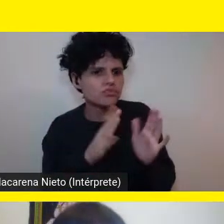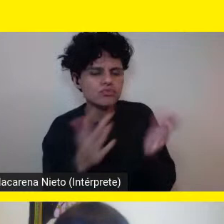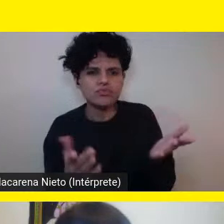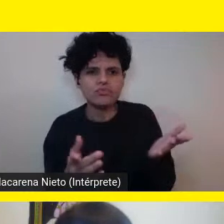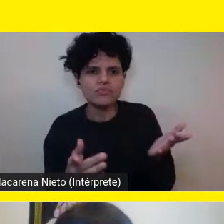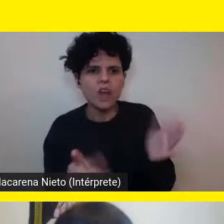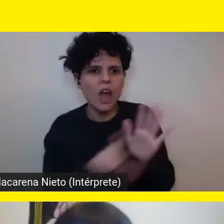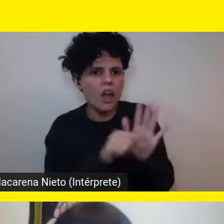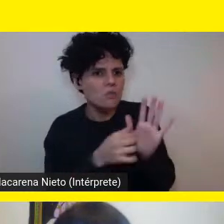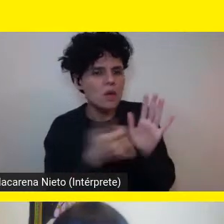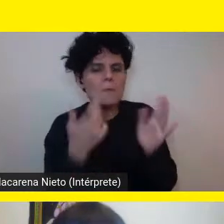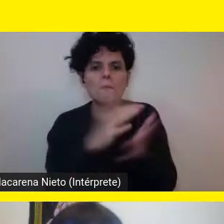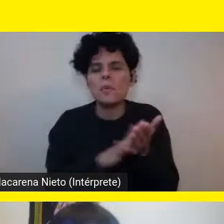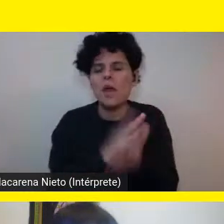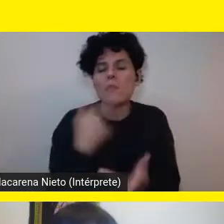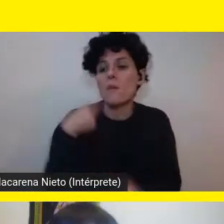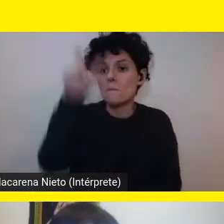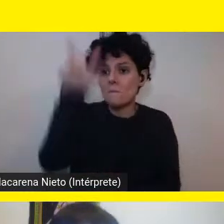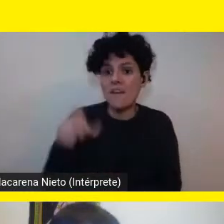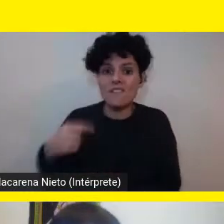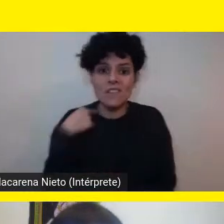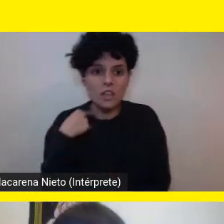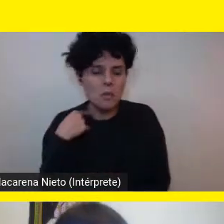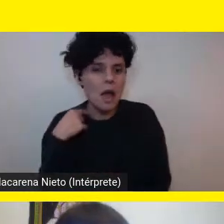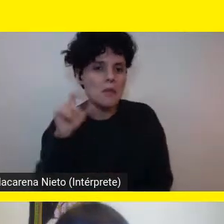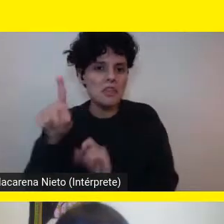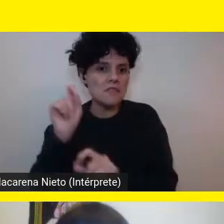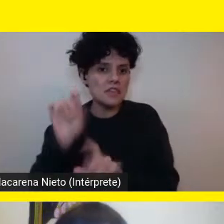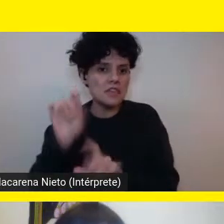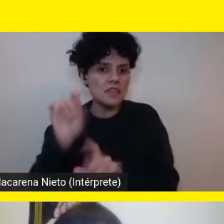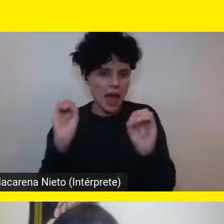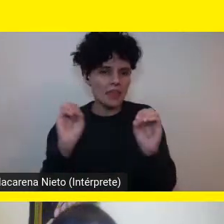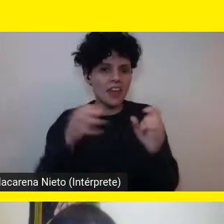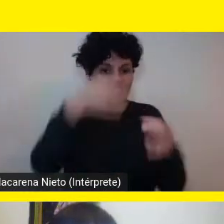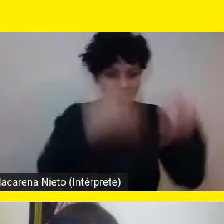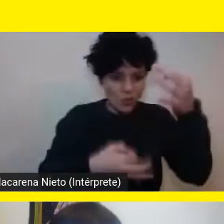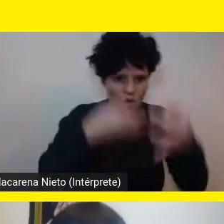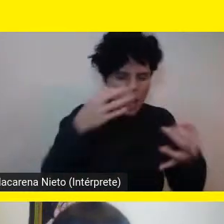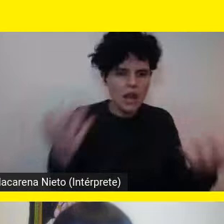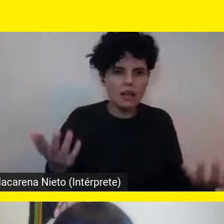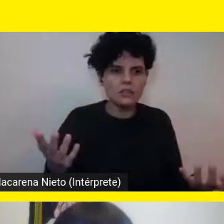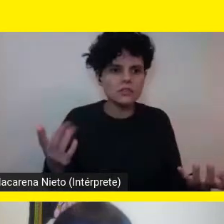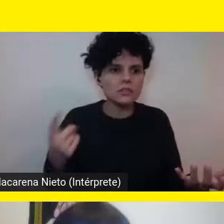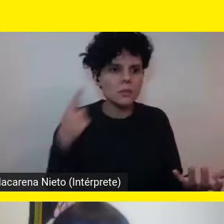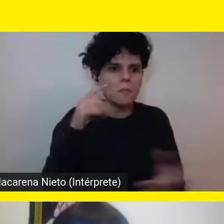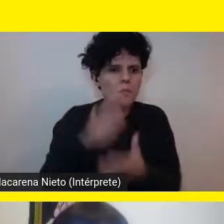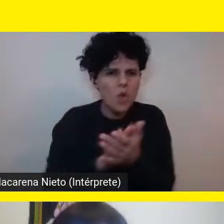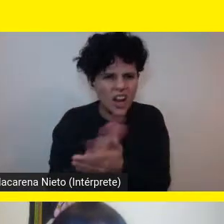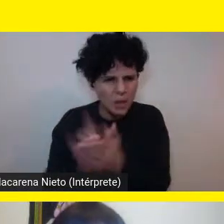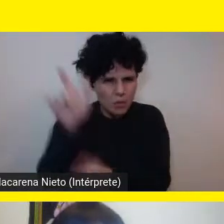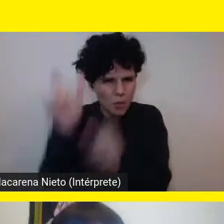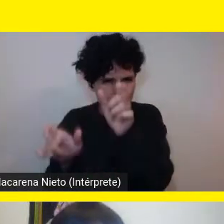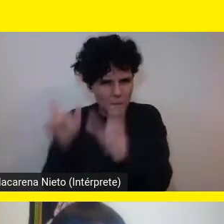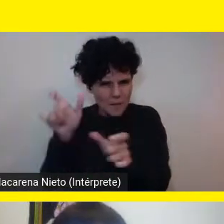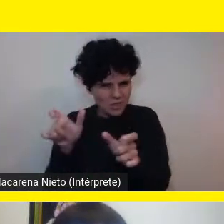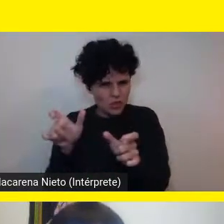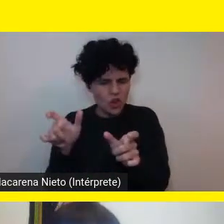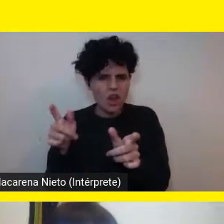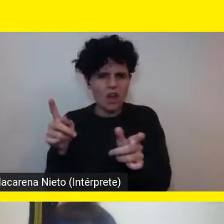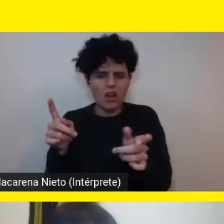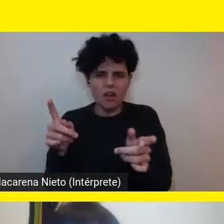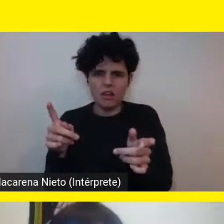no hay protección a las víctimas en los tribunales, hay una falta de compromiso enorme con los sobrevivientes de violencia de